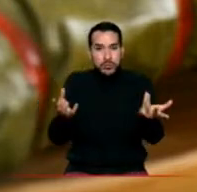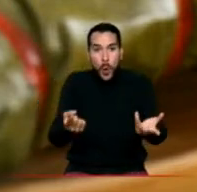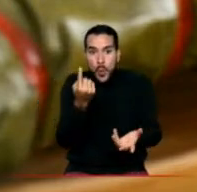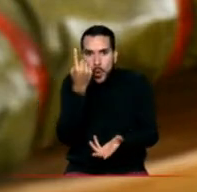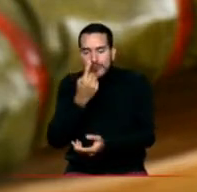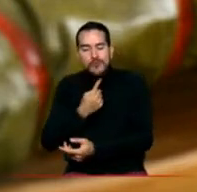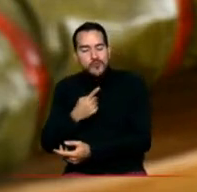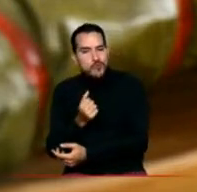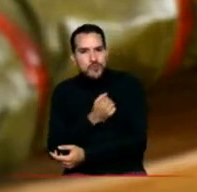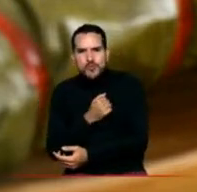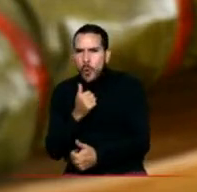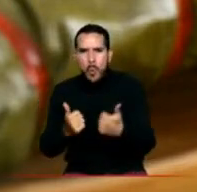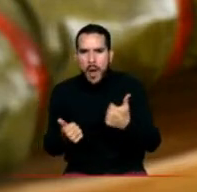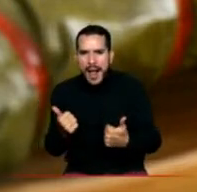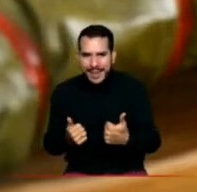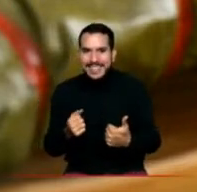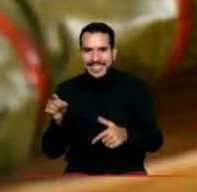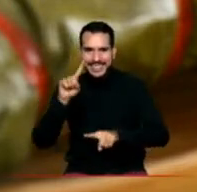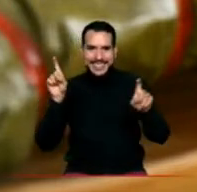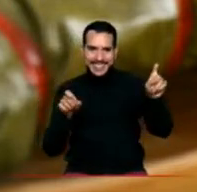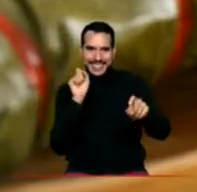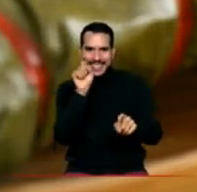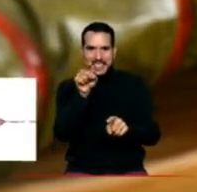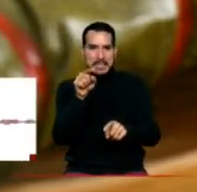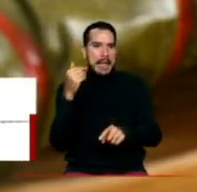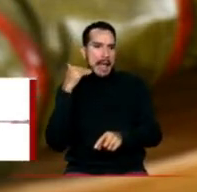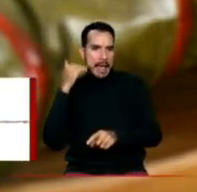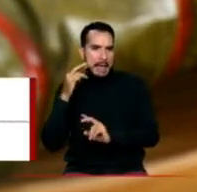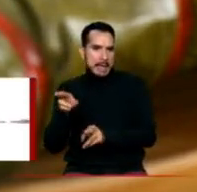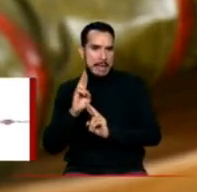del Pilar, que nos envió una nota de voz.